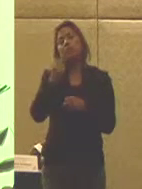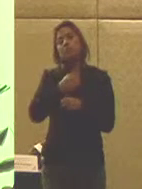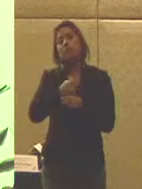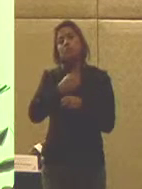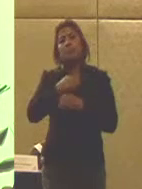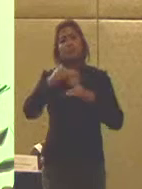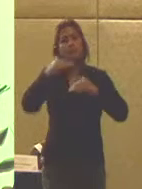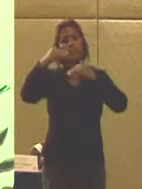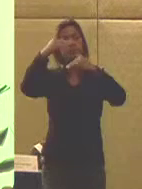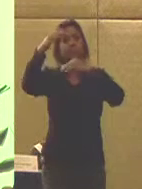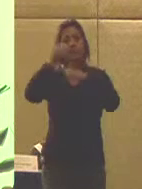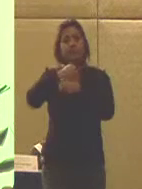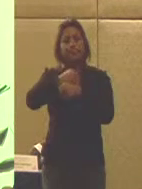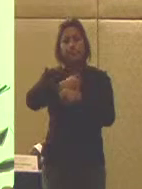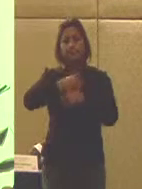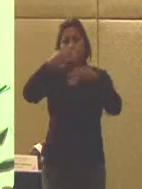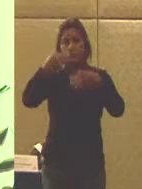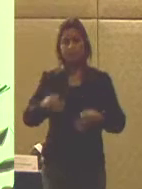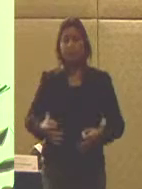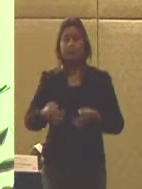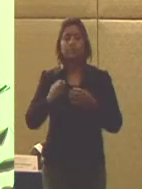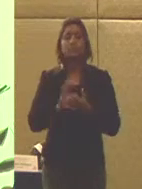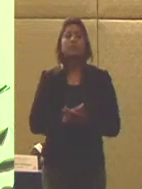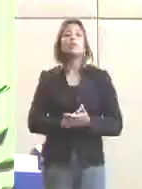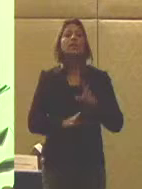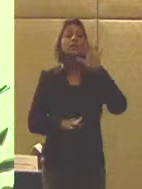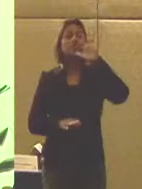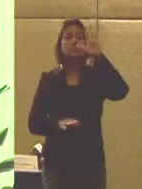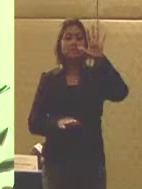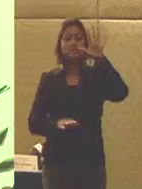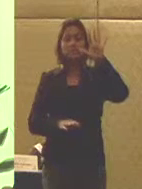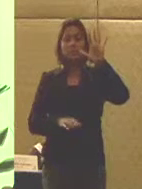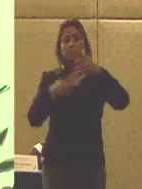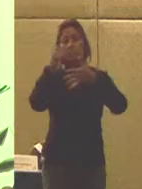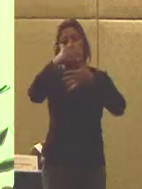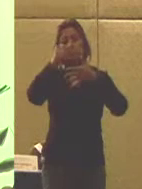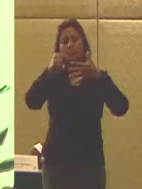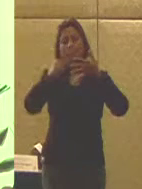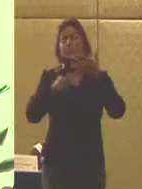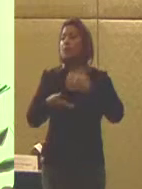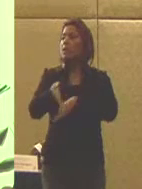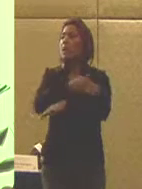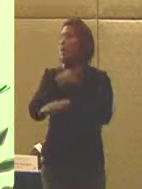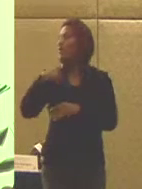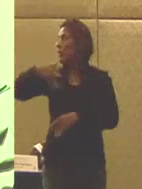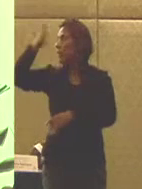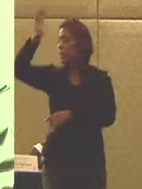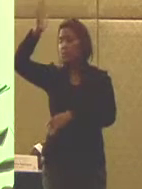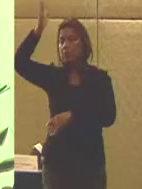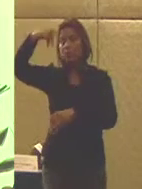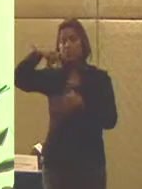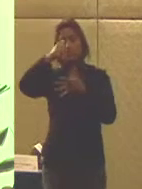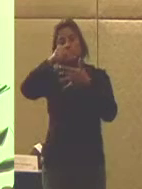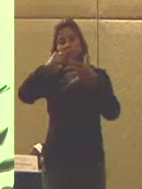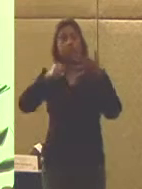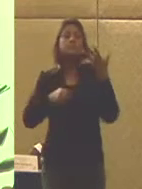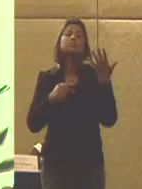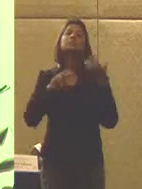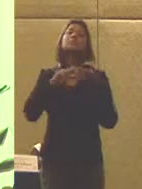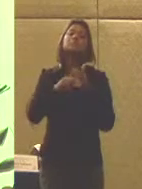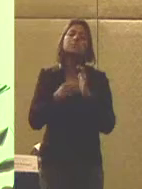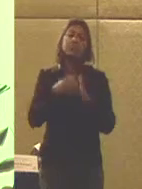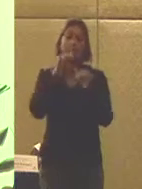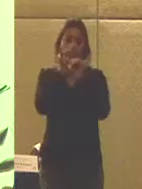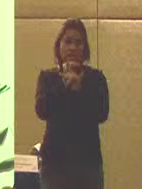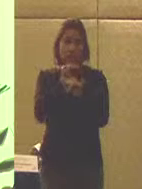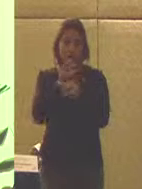sistematización. Las 5 variables consideradas ya las han mencionado mis antecesores, están relacionadas con la parte institucional, el